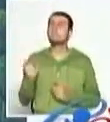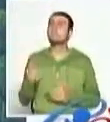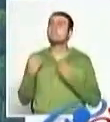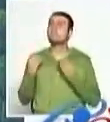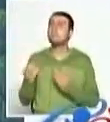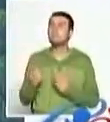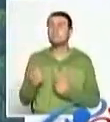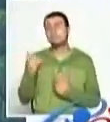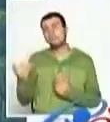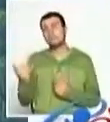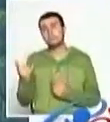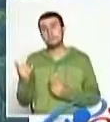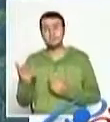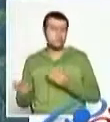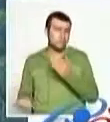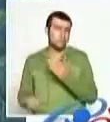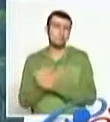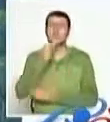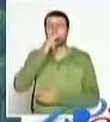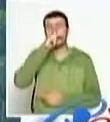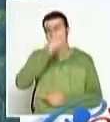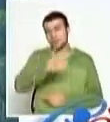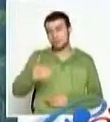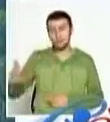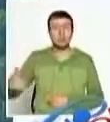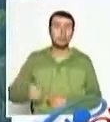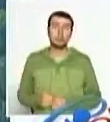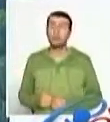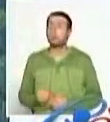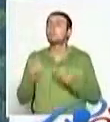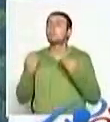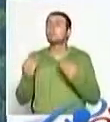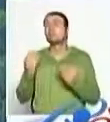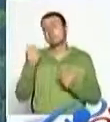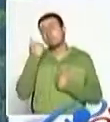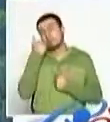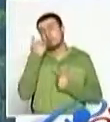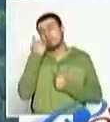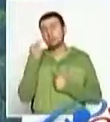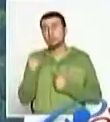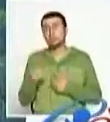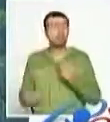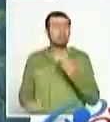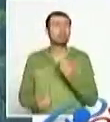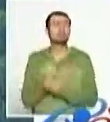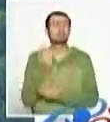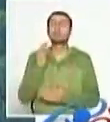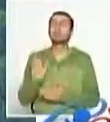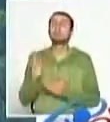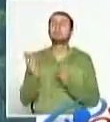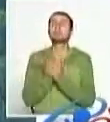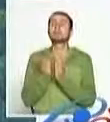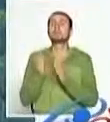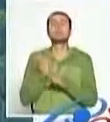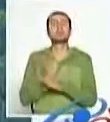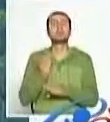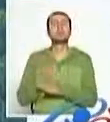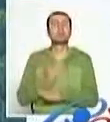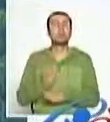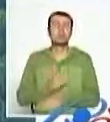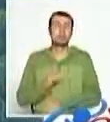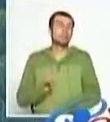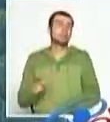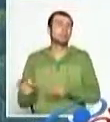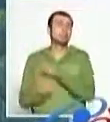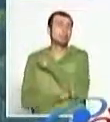su inicio en la infancia, muchas patologías tienen inicio en su problema psicológico, mental y emocional, como